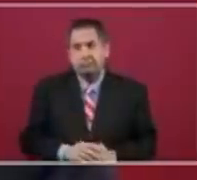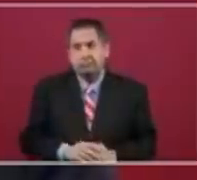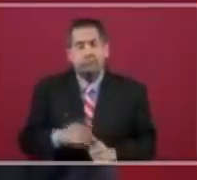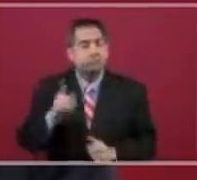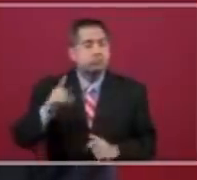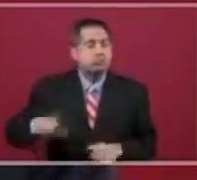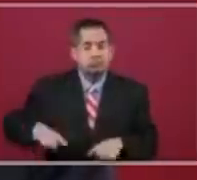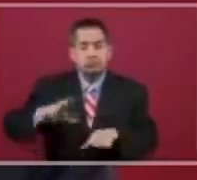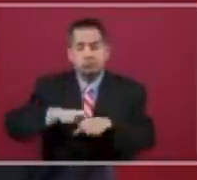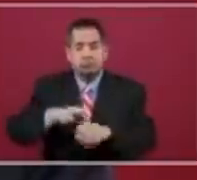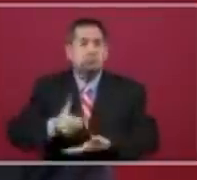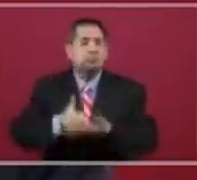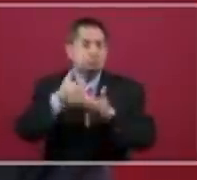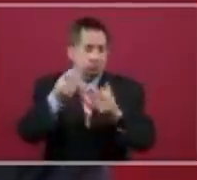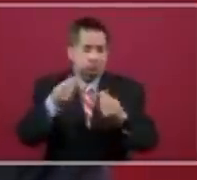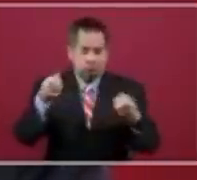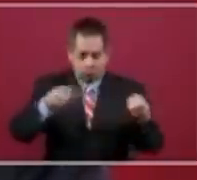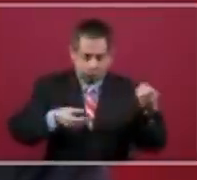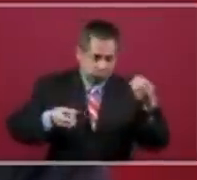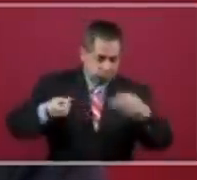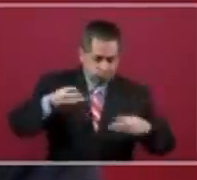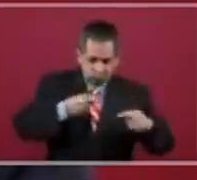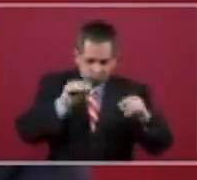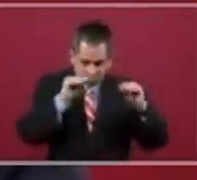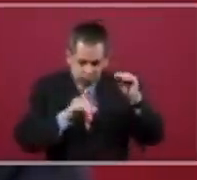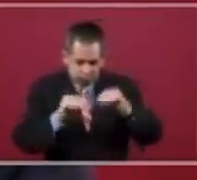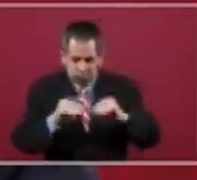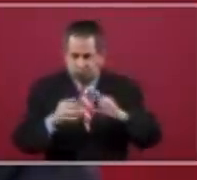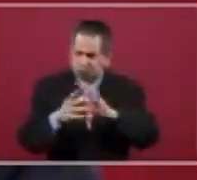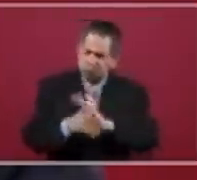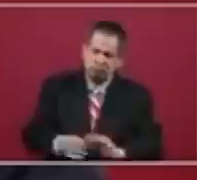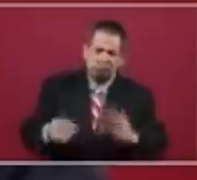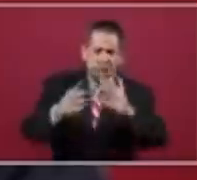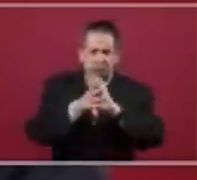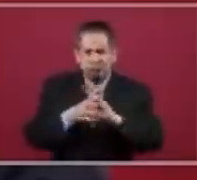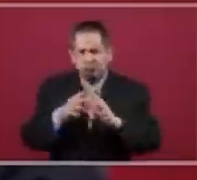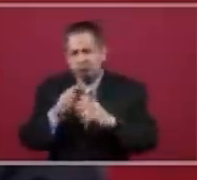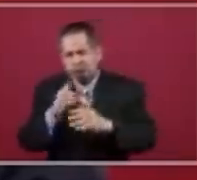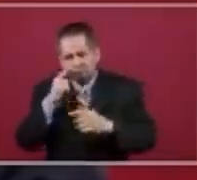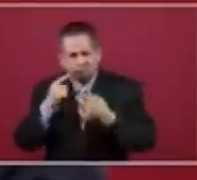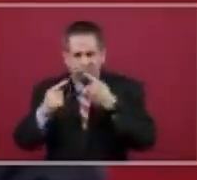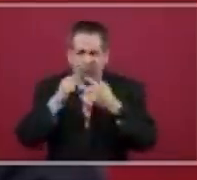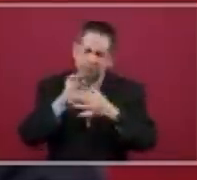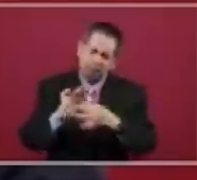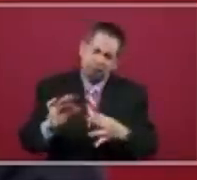ayudaron mucho a convencer, a persuadir,